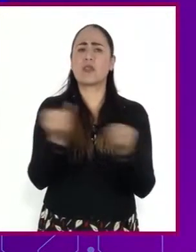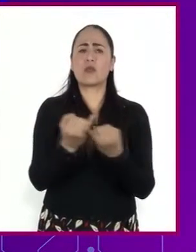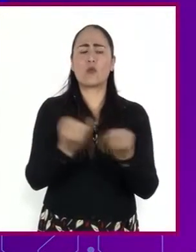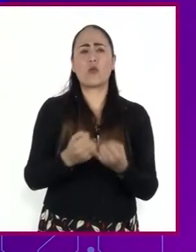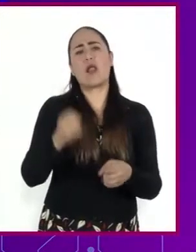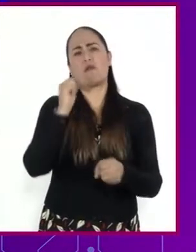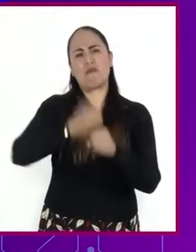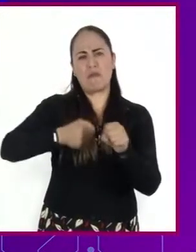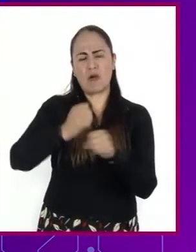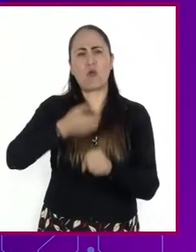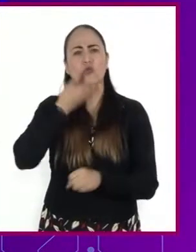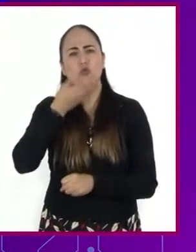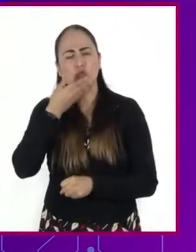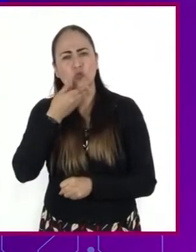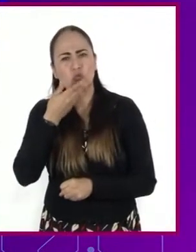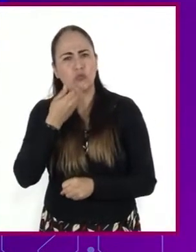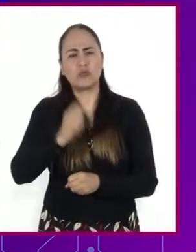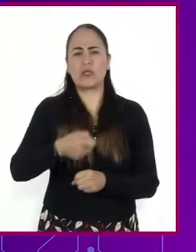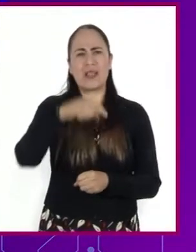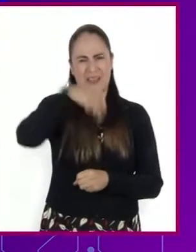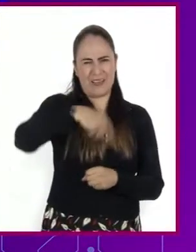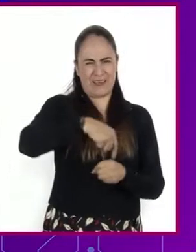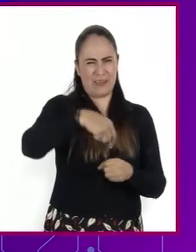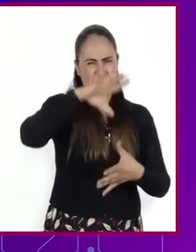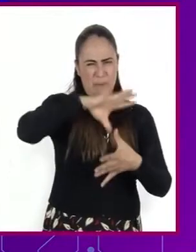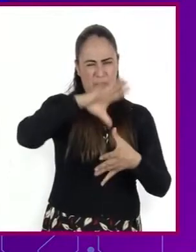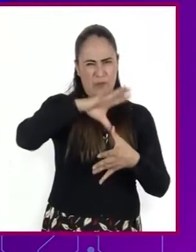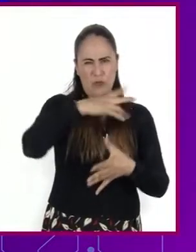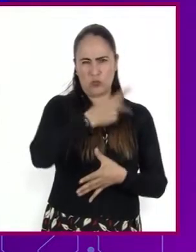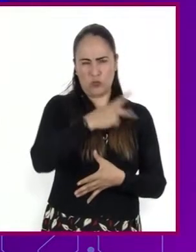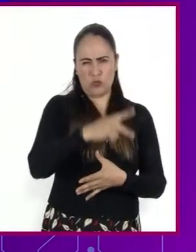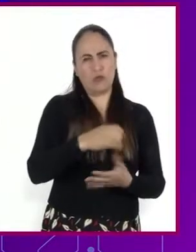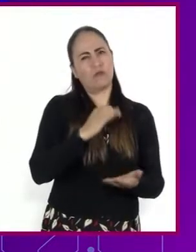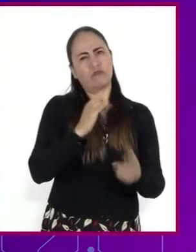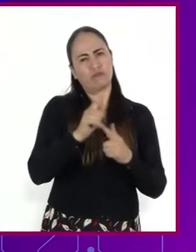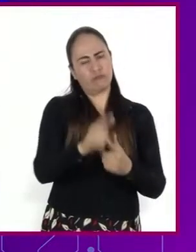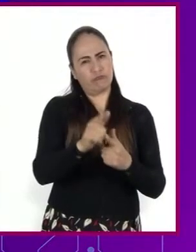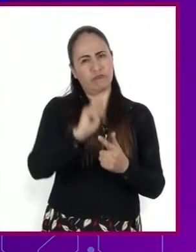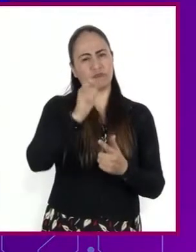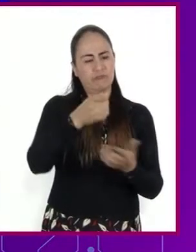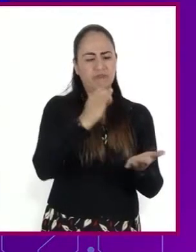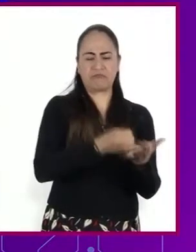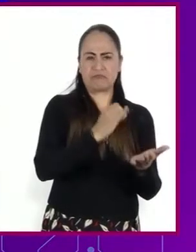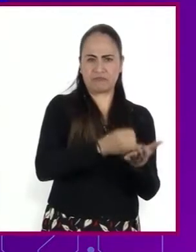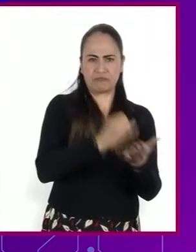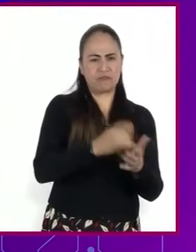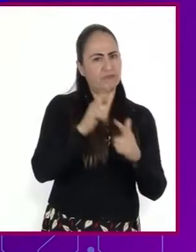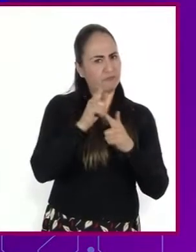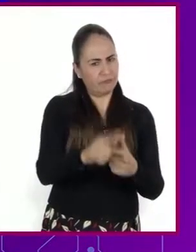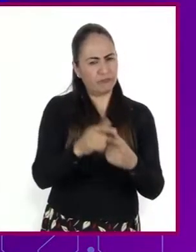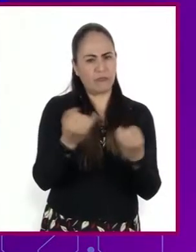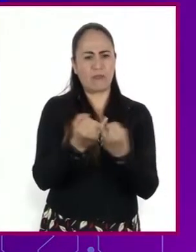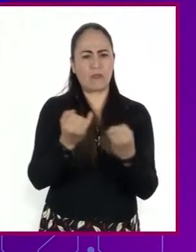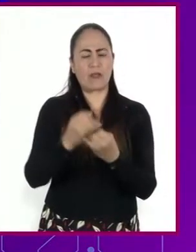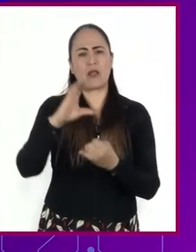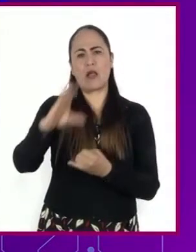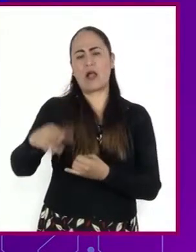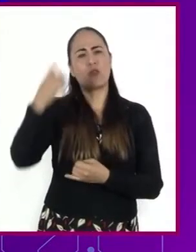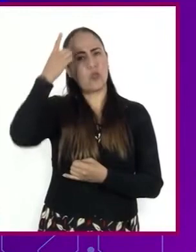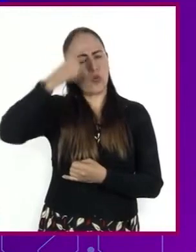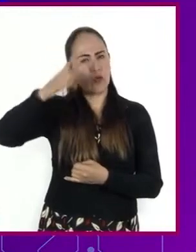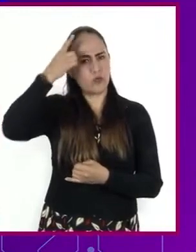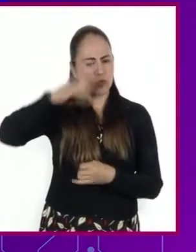autoridad político-administrativa y de justicia recaudaba tributos y rentas reales, además de vigilar a las